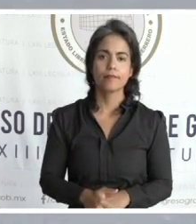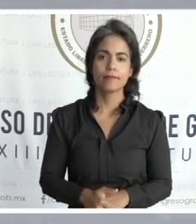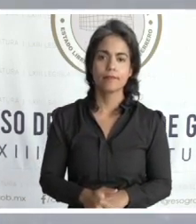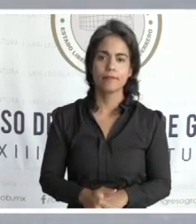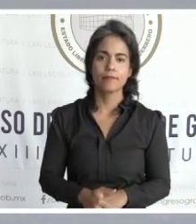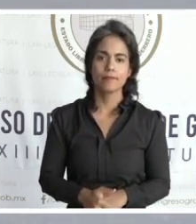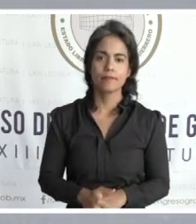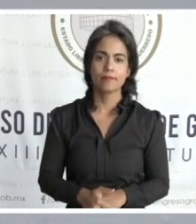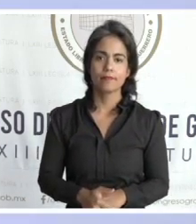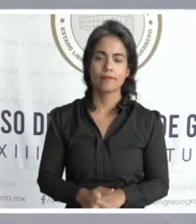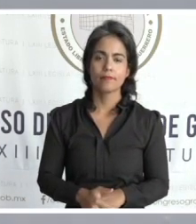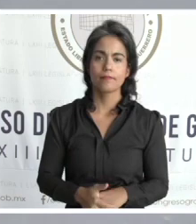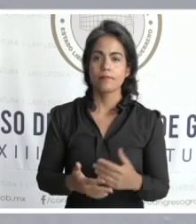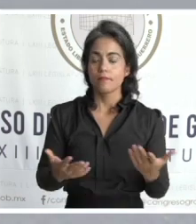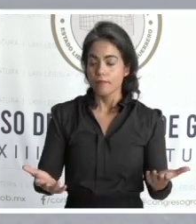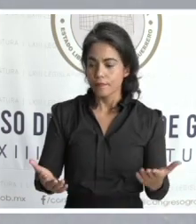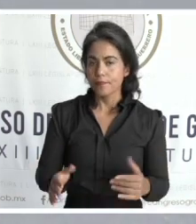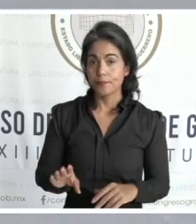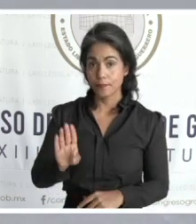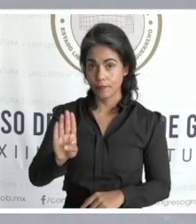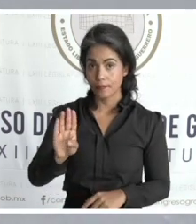Poco se sabe de la situación